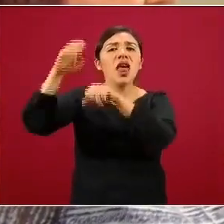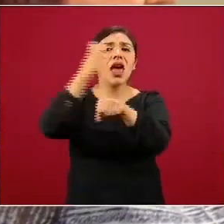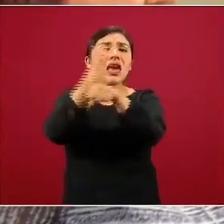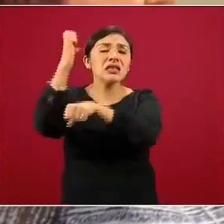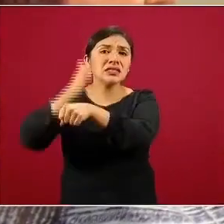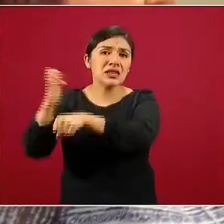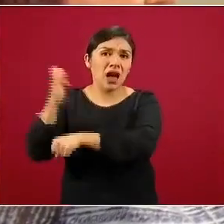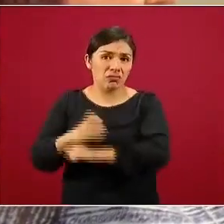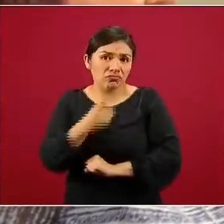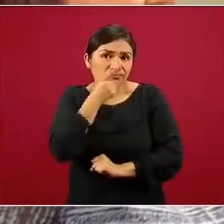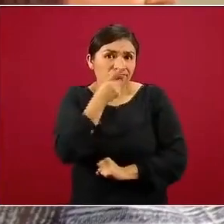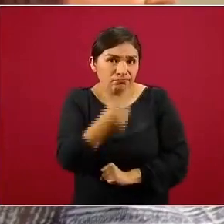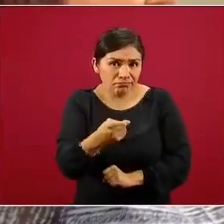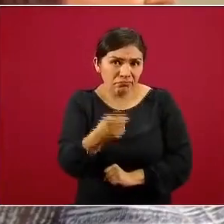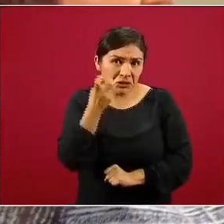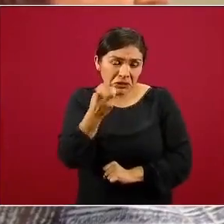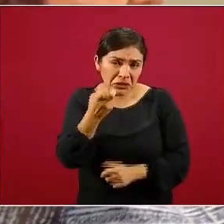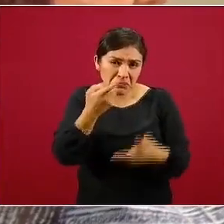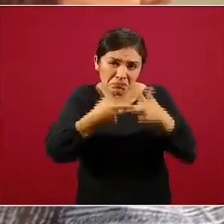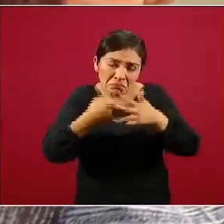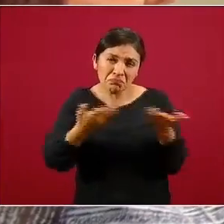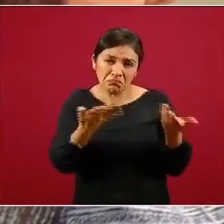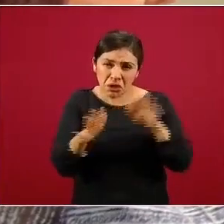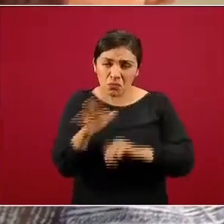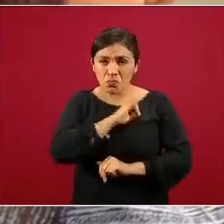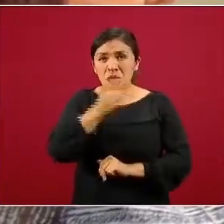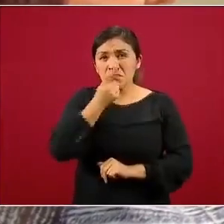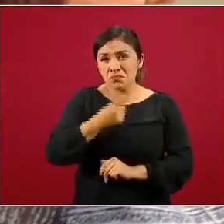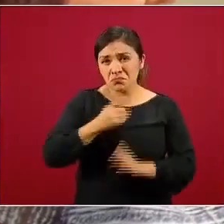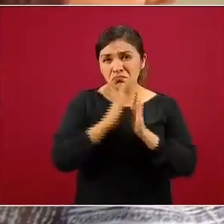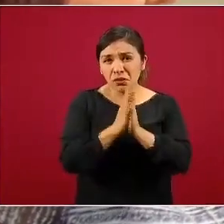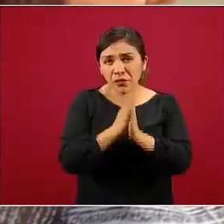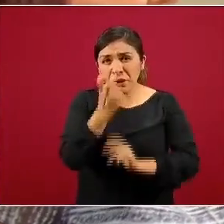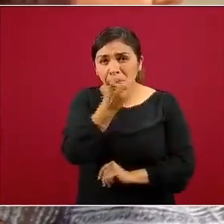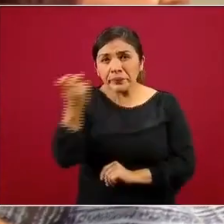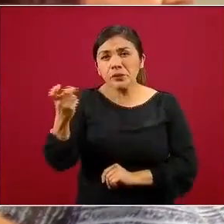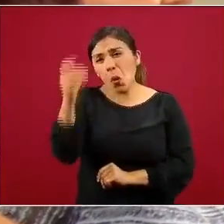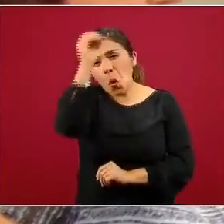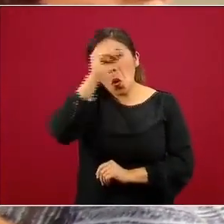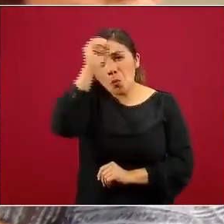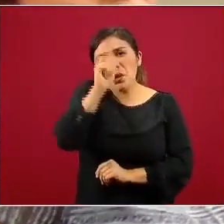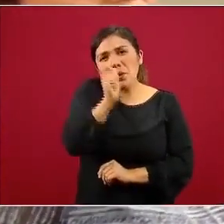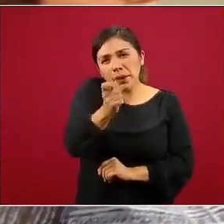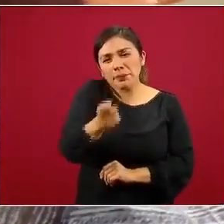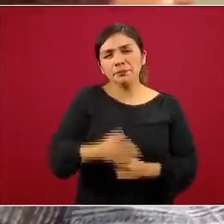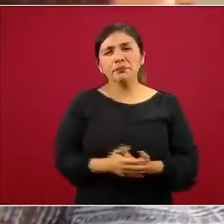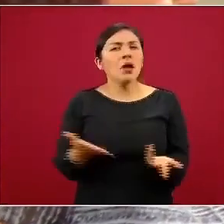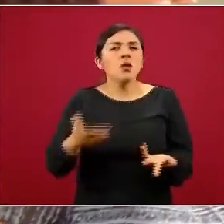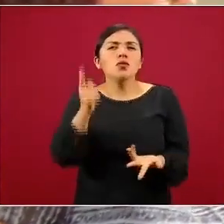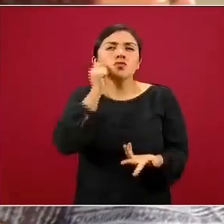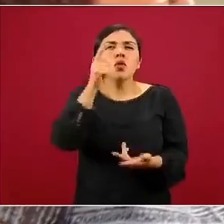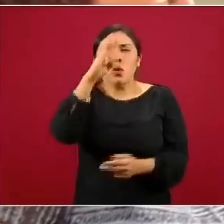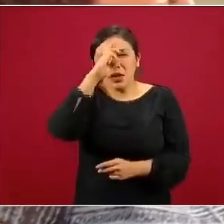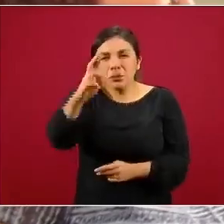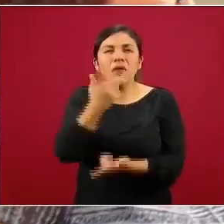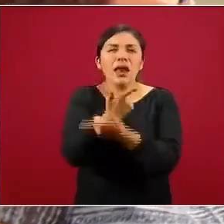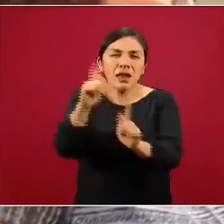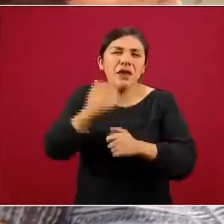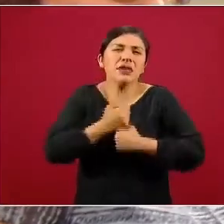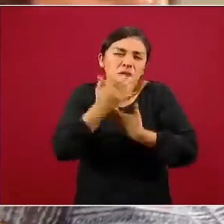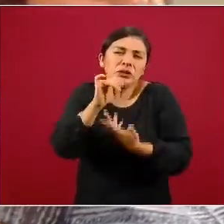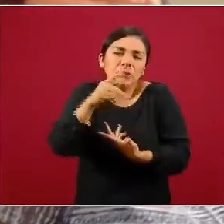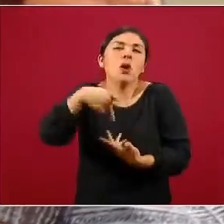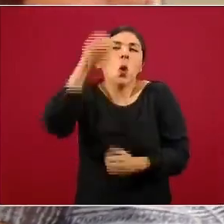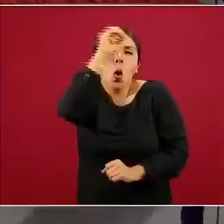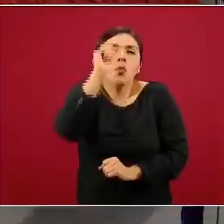está estimando. Si me pueden dar información al respecto, su opinión al respecto, independientemente que respetan la libertad de